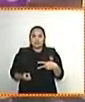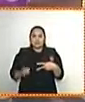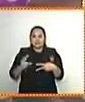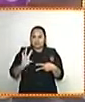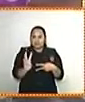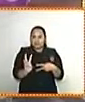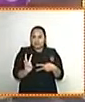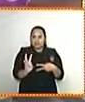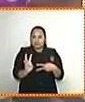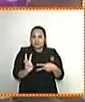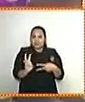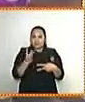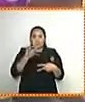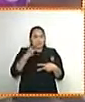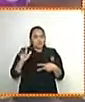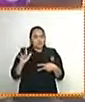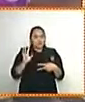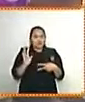6, segundo dígito, verte,